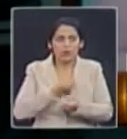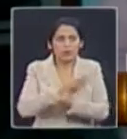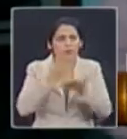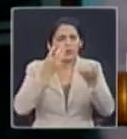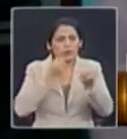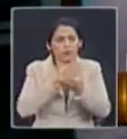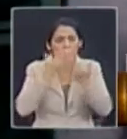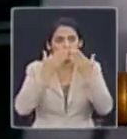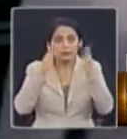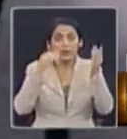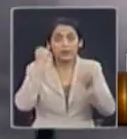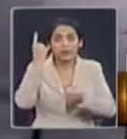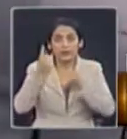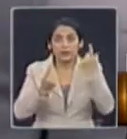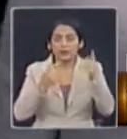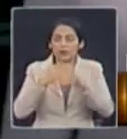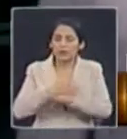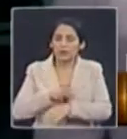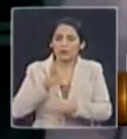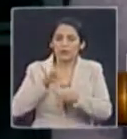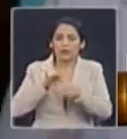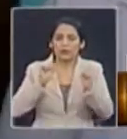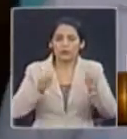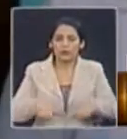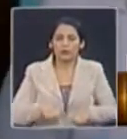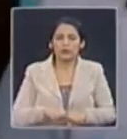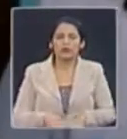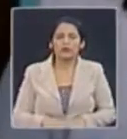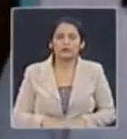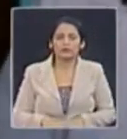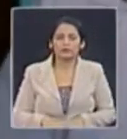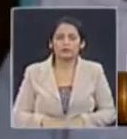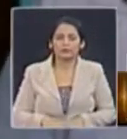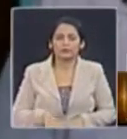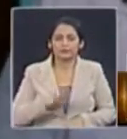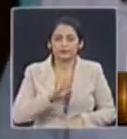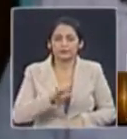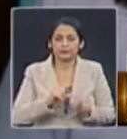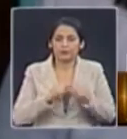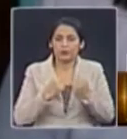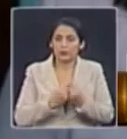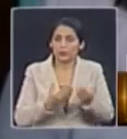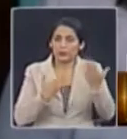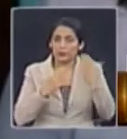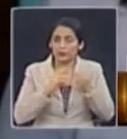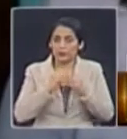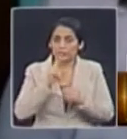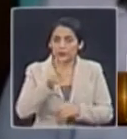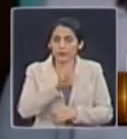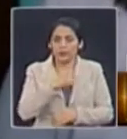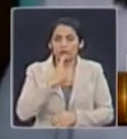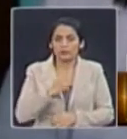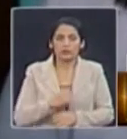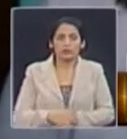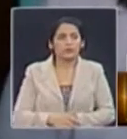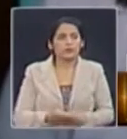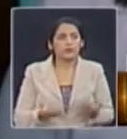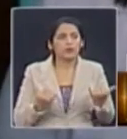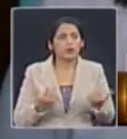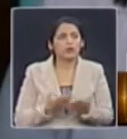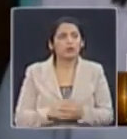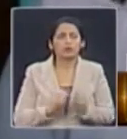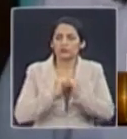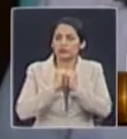reconoce en el ala morenista de Alianza País. Vamos a salir juntos con todos los compañeros y compañeras que hacemos